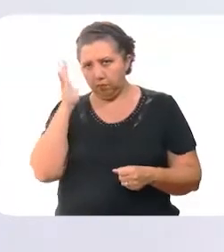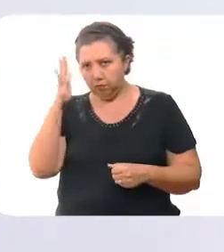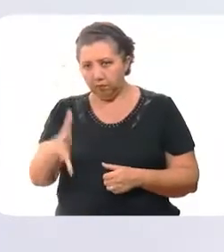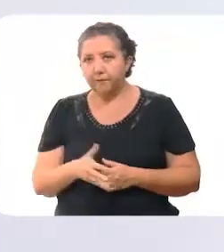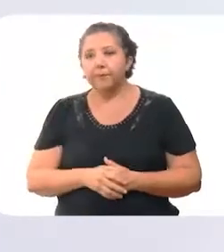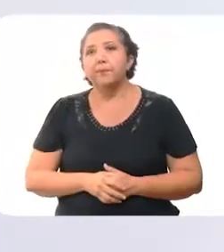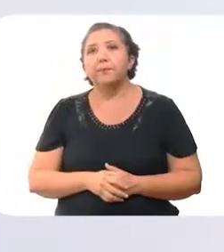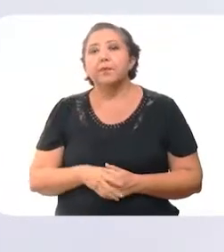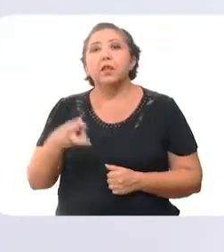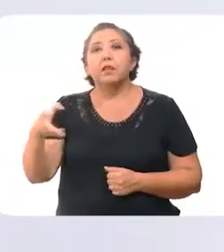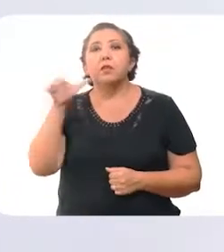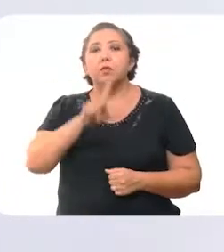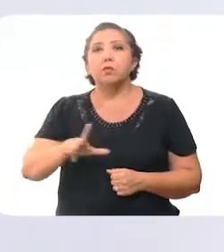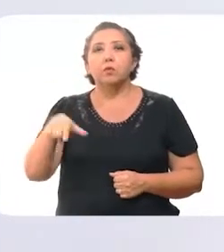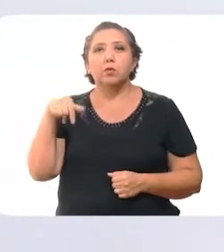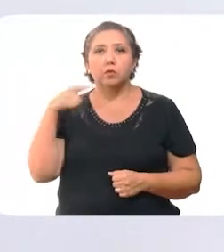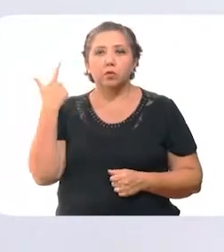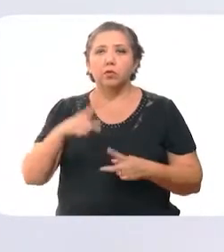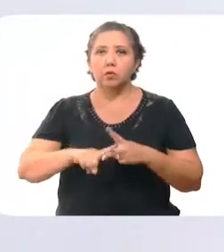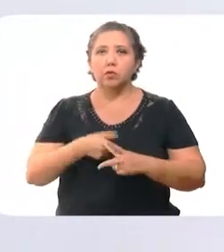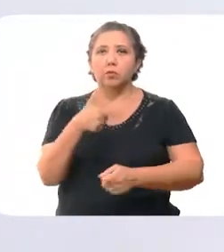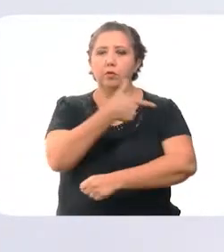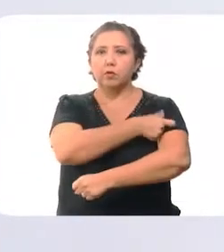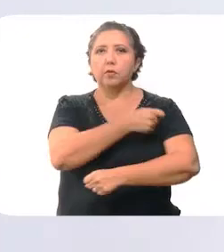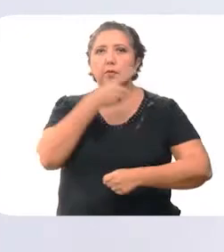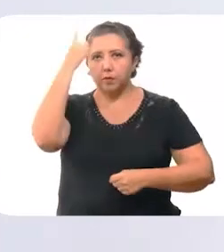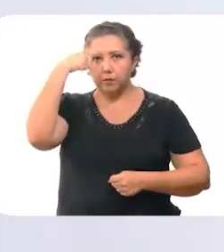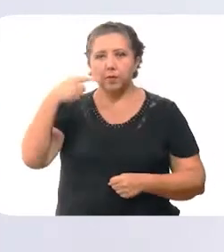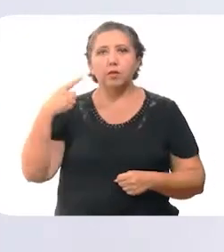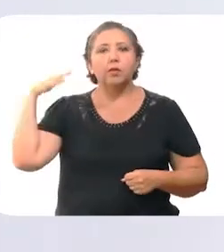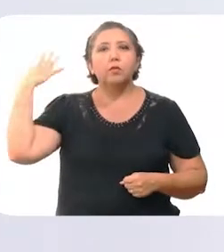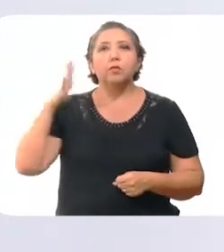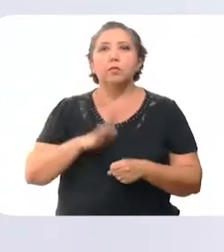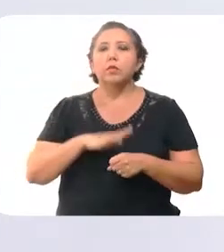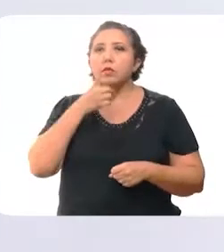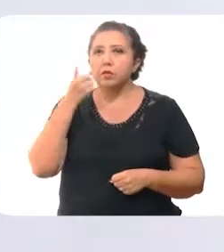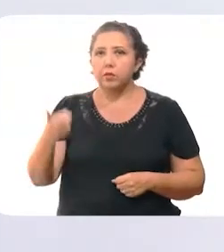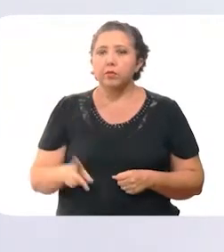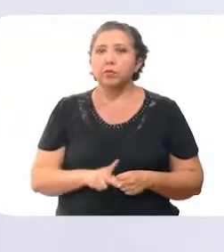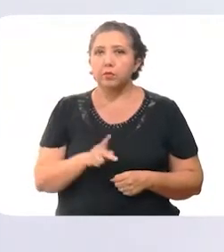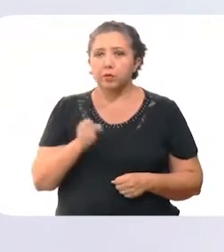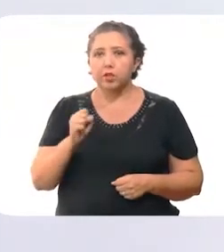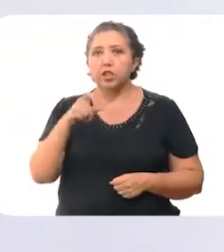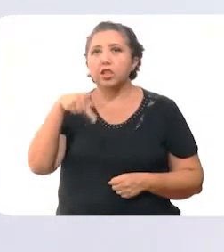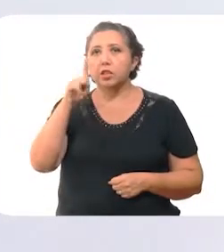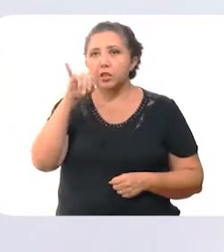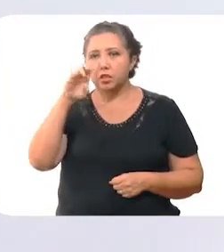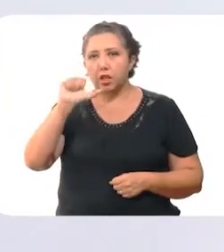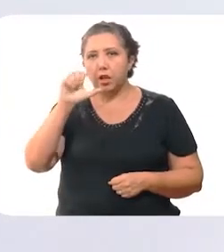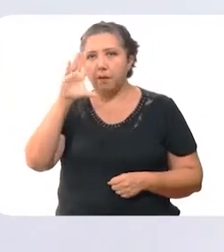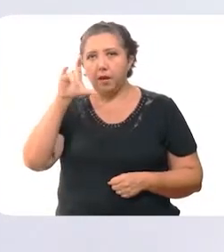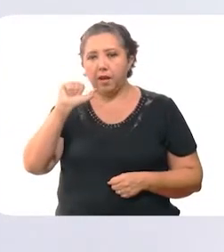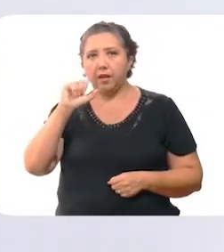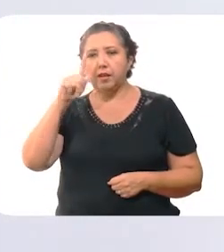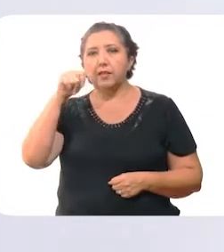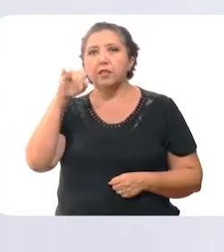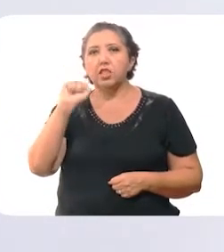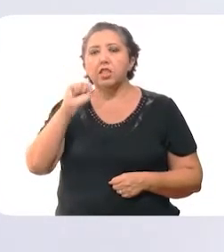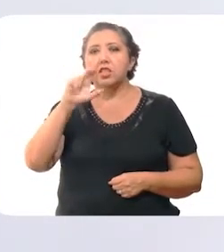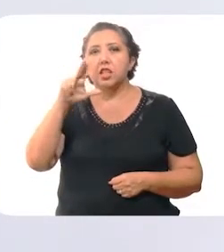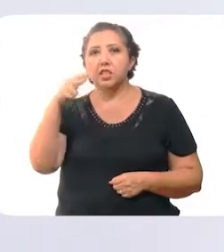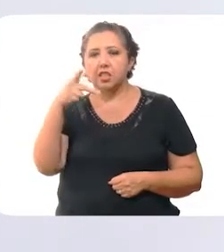complique. Este lunes 12 se inició la aplicación de vacunas para los adultos mayores en los municipios de Quinchil, Abalá,